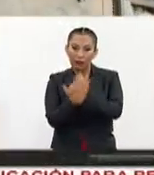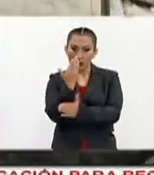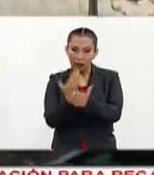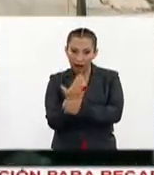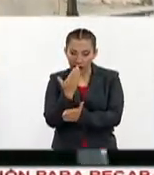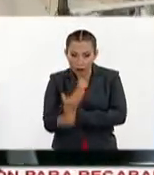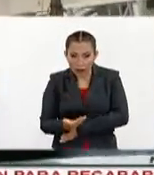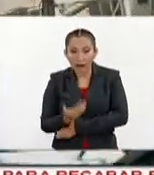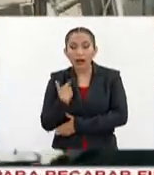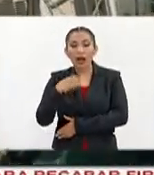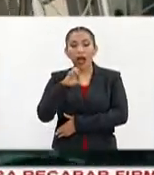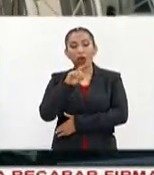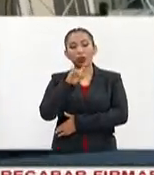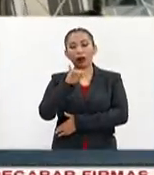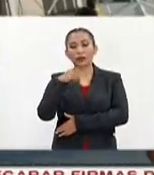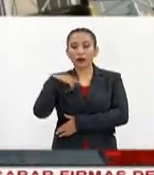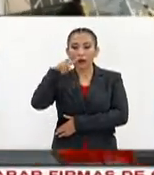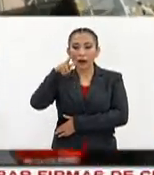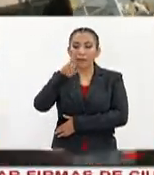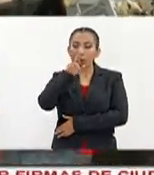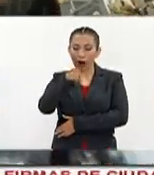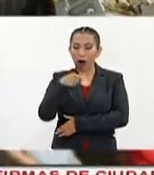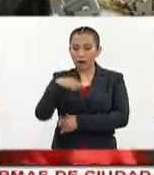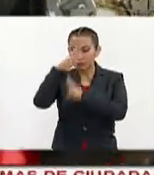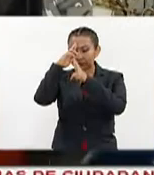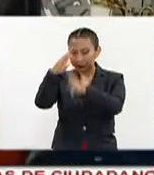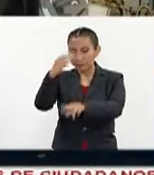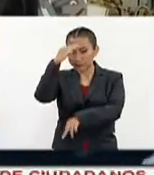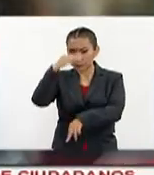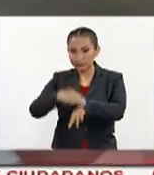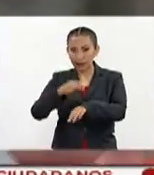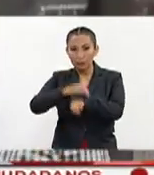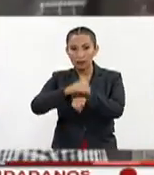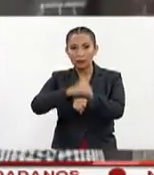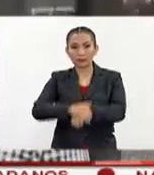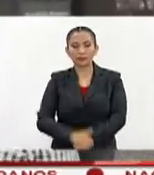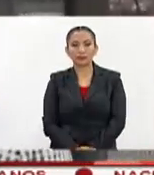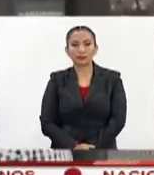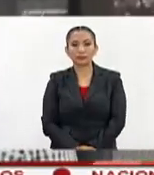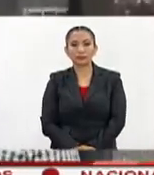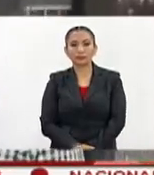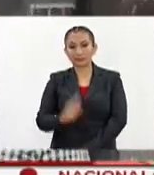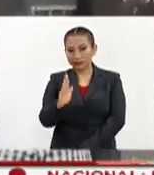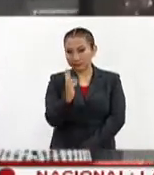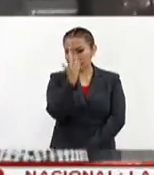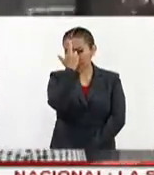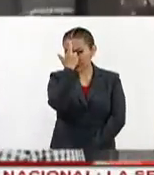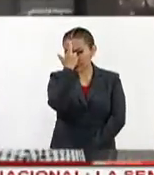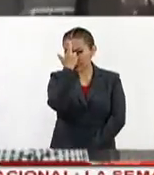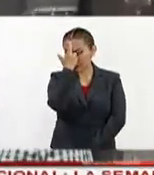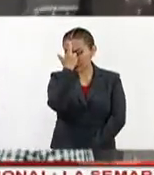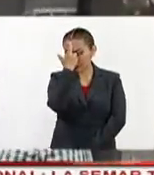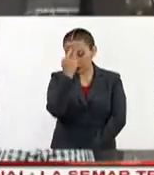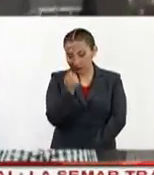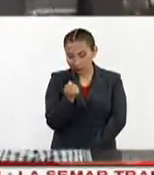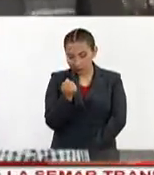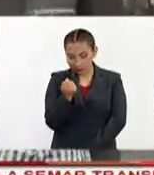mañana. Y para Eduardo esta fue la mejor manera de honrar su memoria. Al recordar un poco